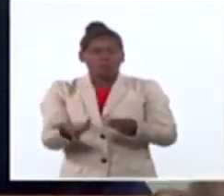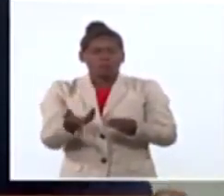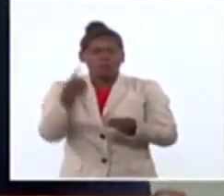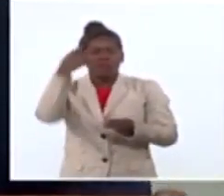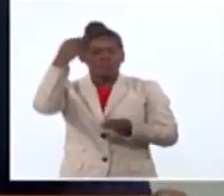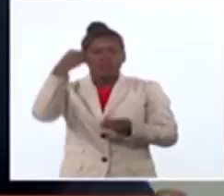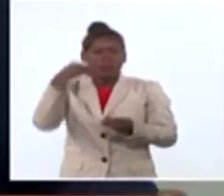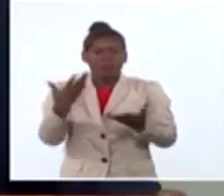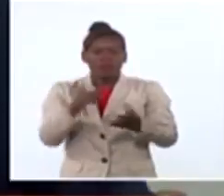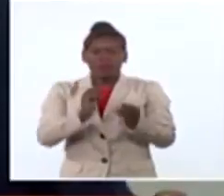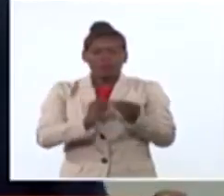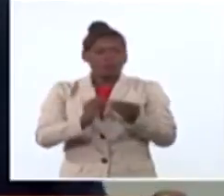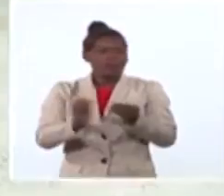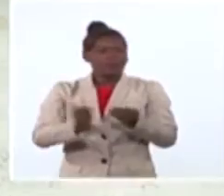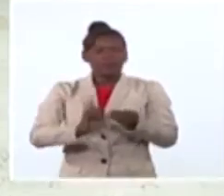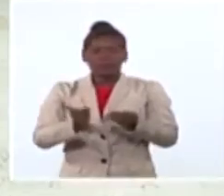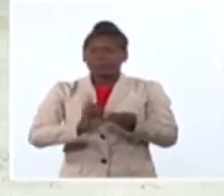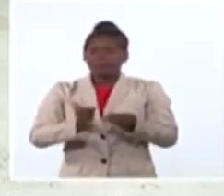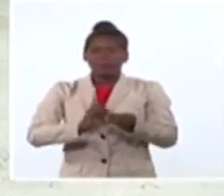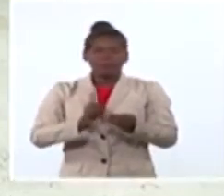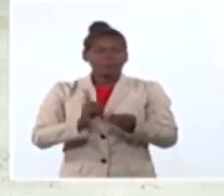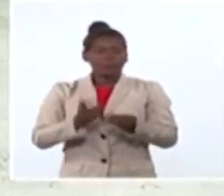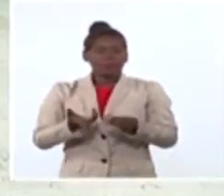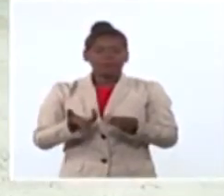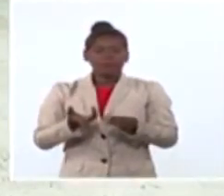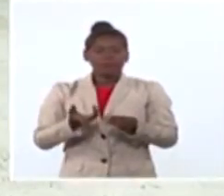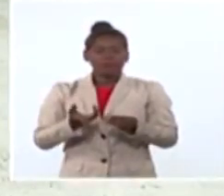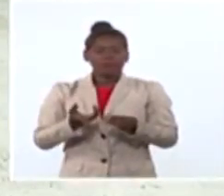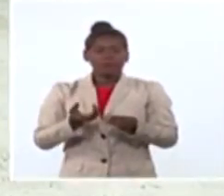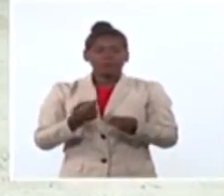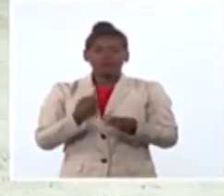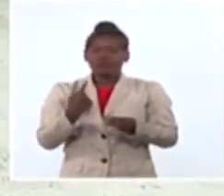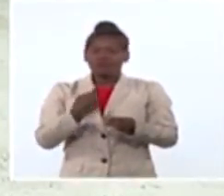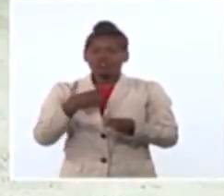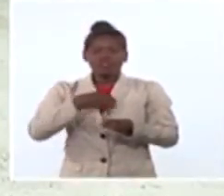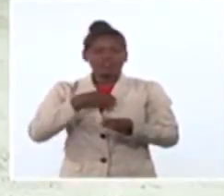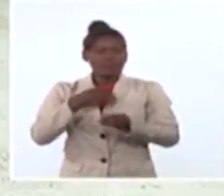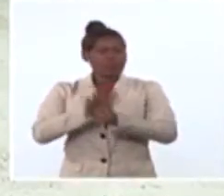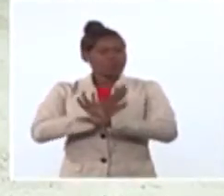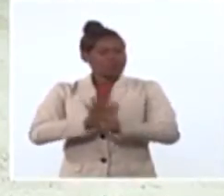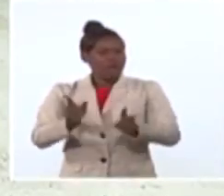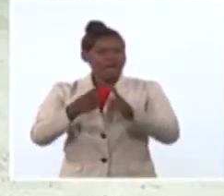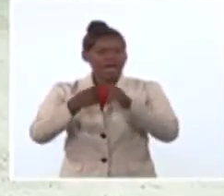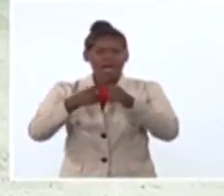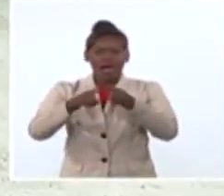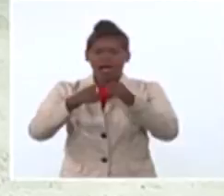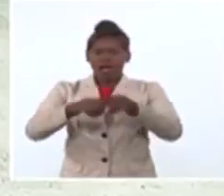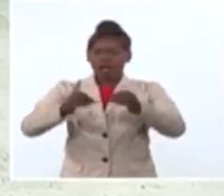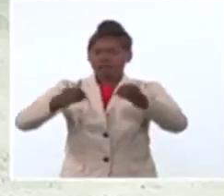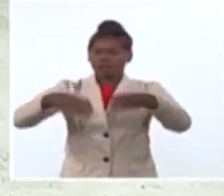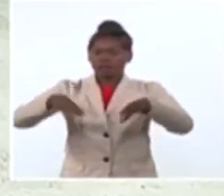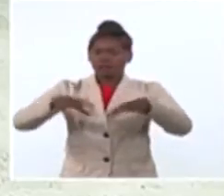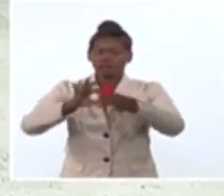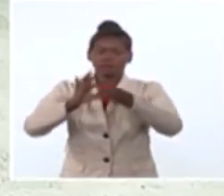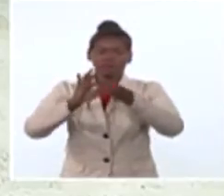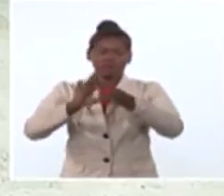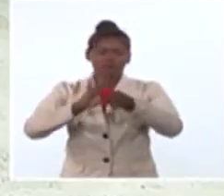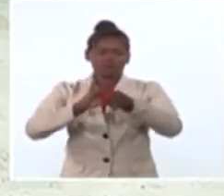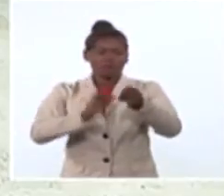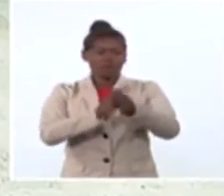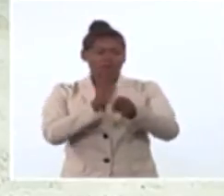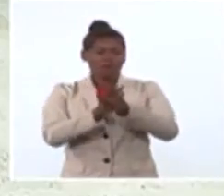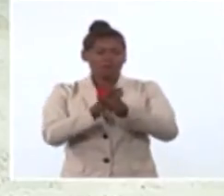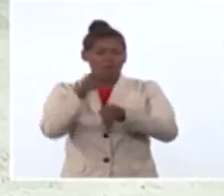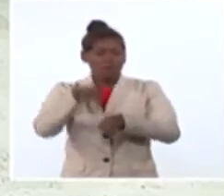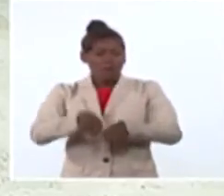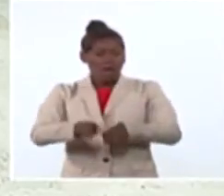sentido tiene esa oferta oportunista a última hora cuando ya no tendría